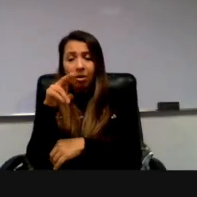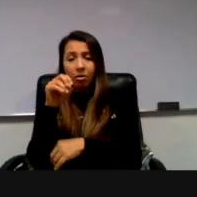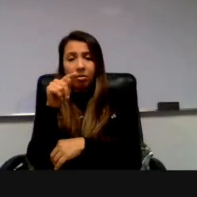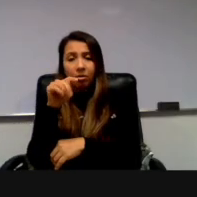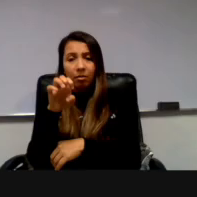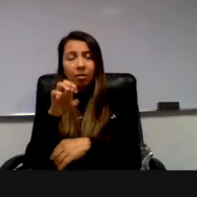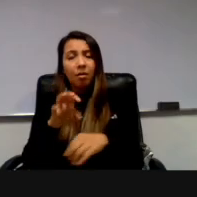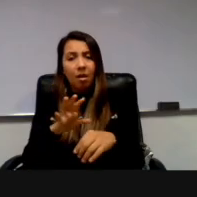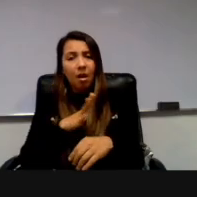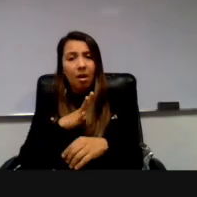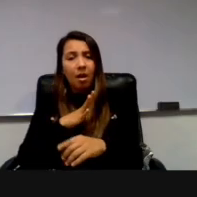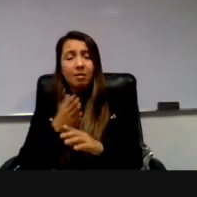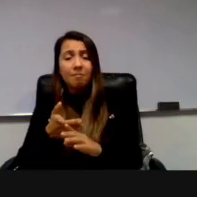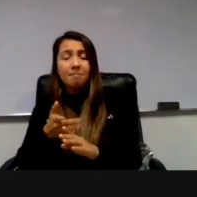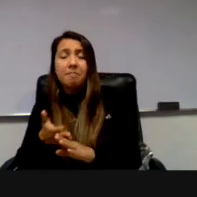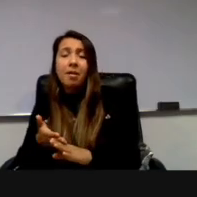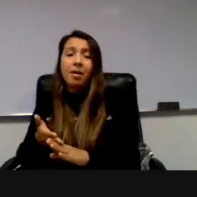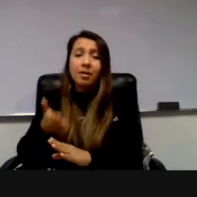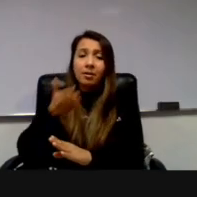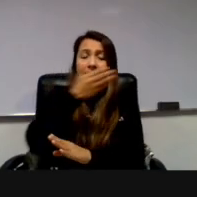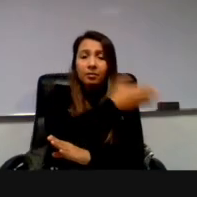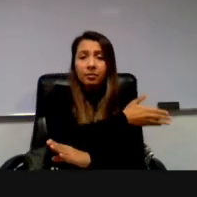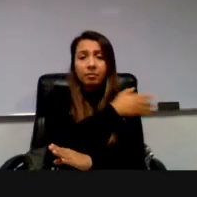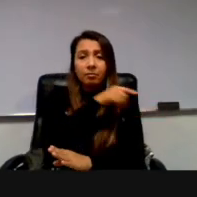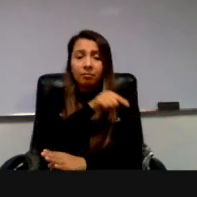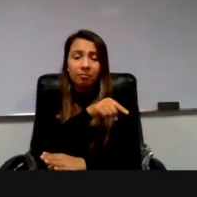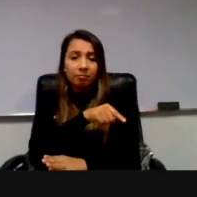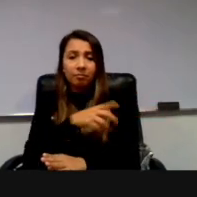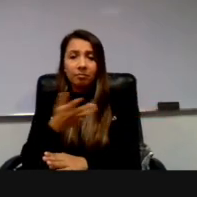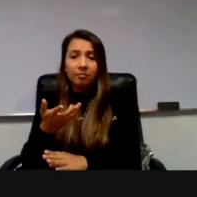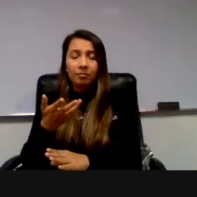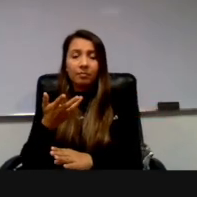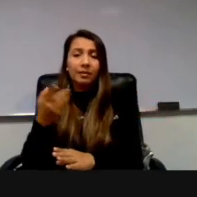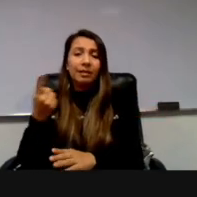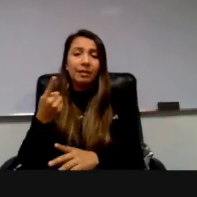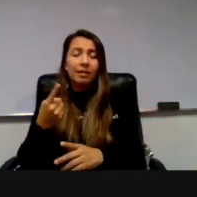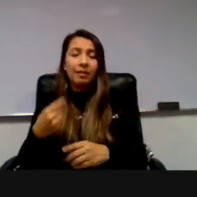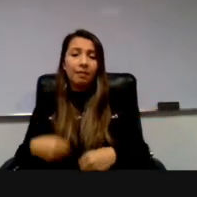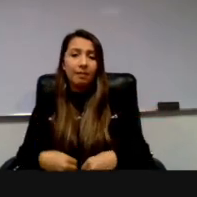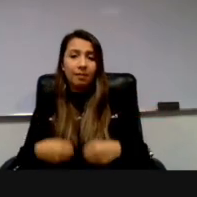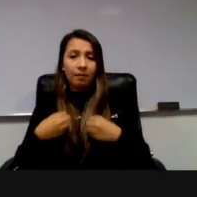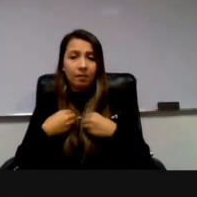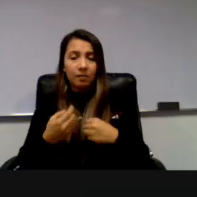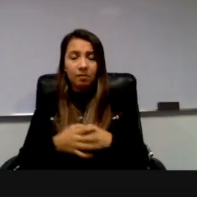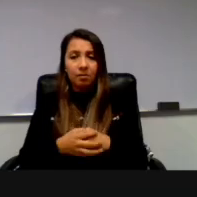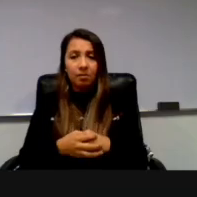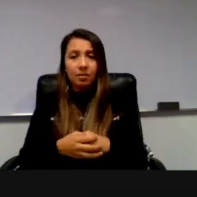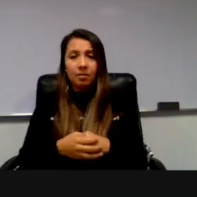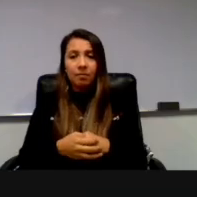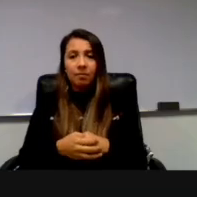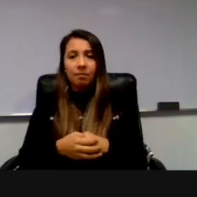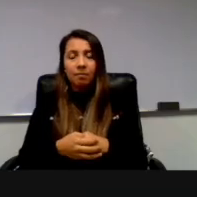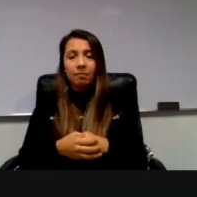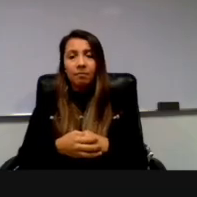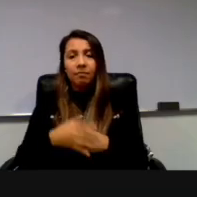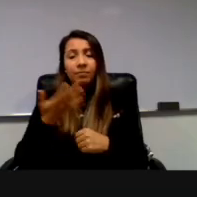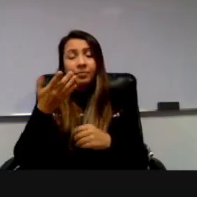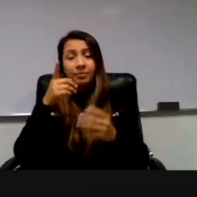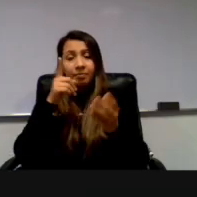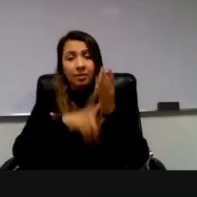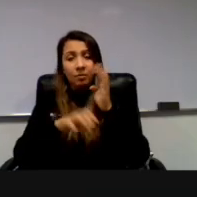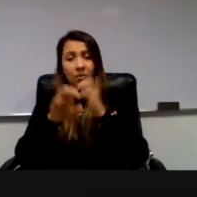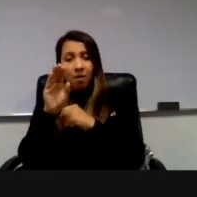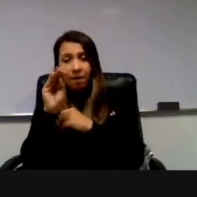pues debieron de haber sido más antiguos todavía, ¿no? Que el último ancestro común de los seres vivos. Bueno, en los